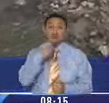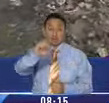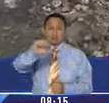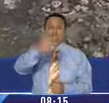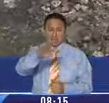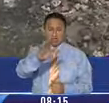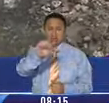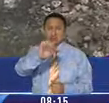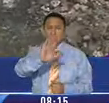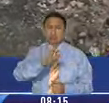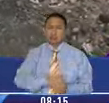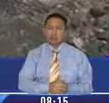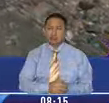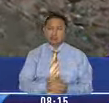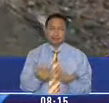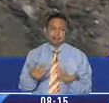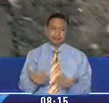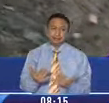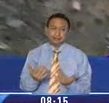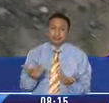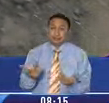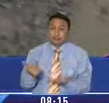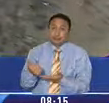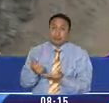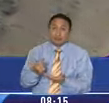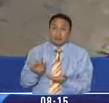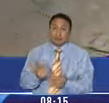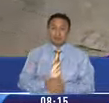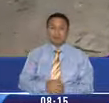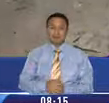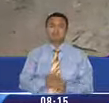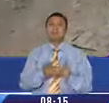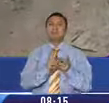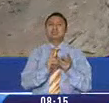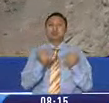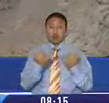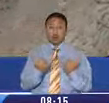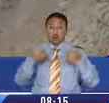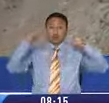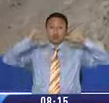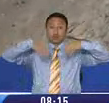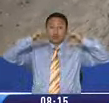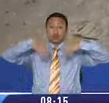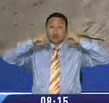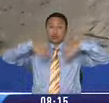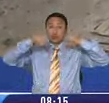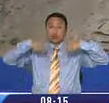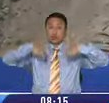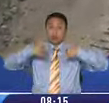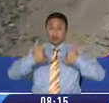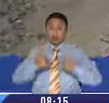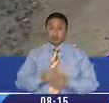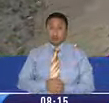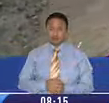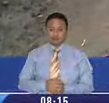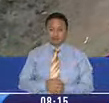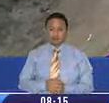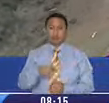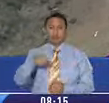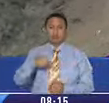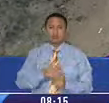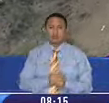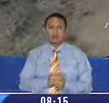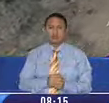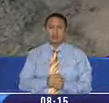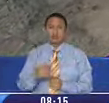nos ofrecen venir, pero hasta la fecha no tenemos respuesta, señorita. Vecino, con la época de lluvia que ya estamos en estos momentos, pues cada vez